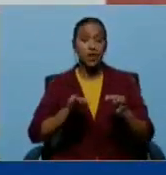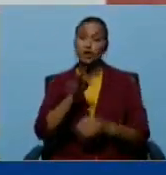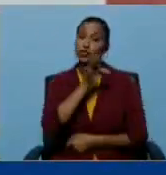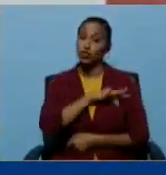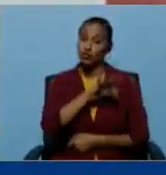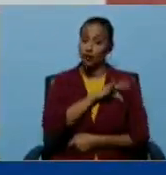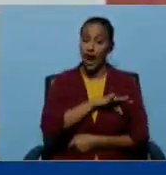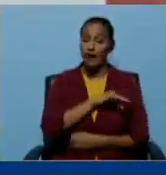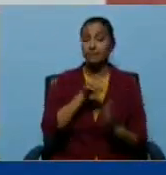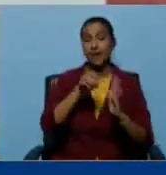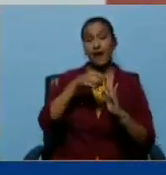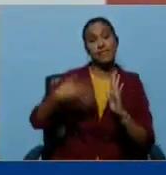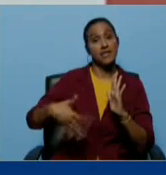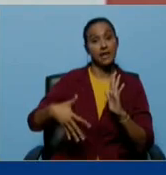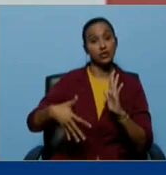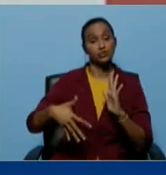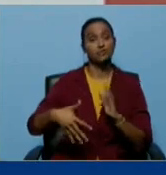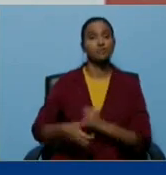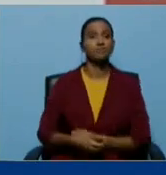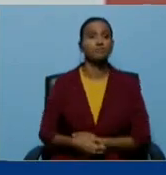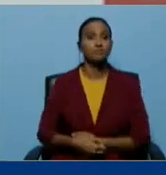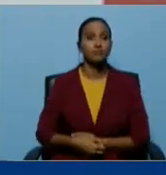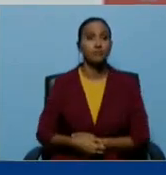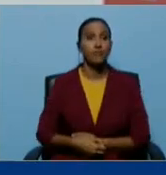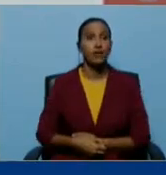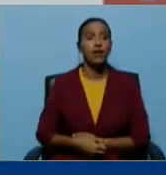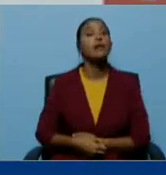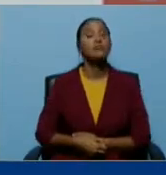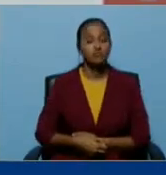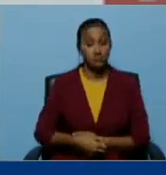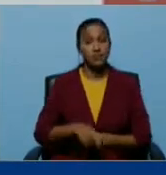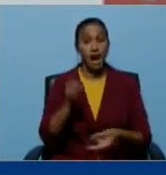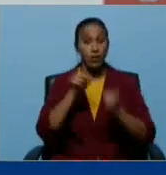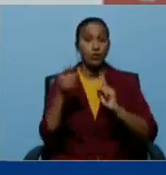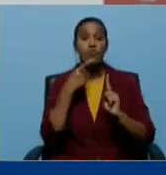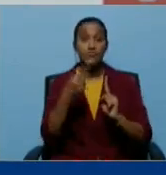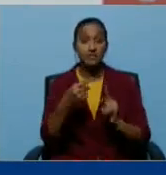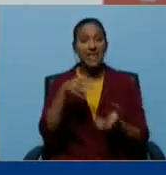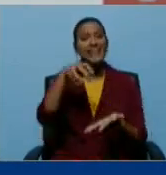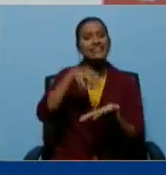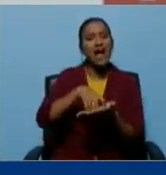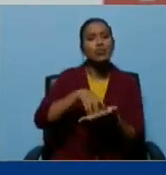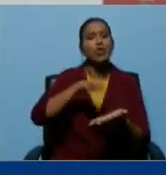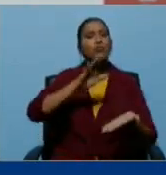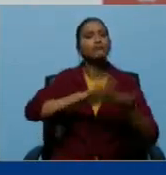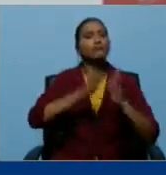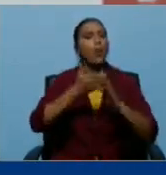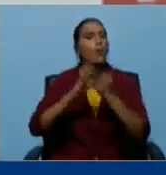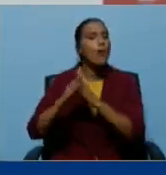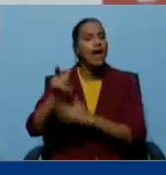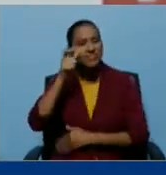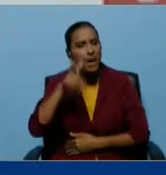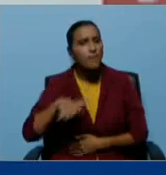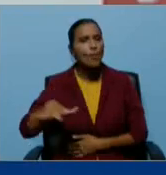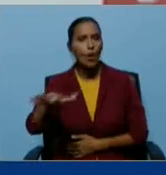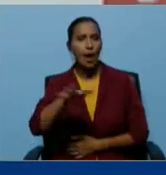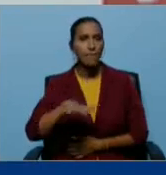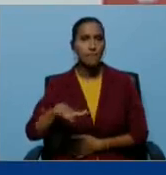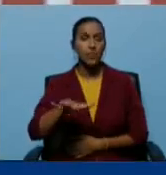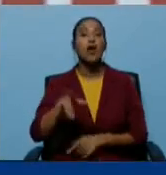y de derecho, que algunos llaman el Estado comunal, como acertadamente lo decía Aristóbulo,